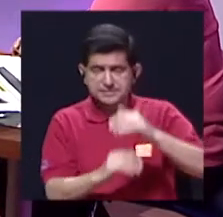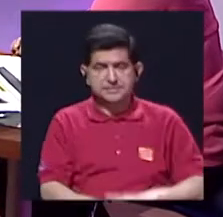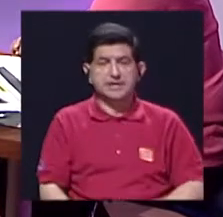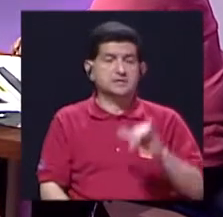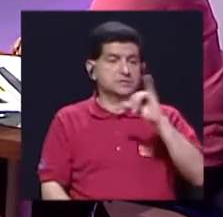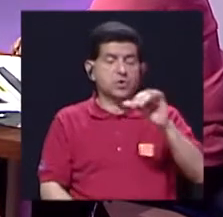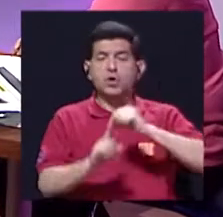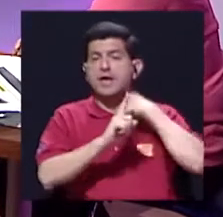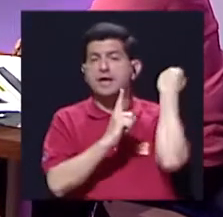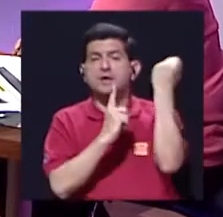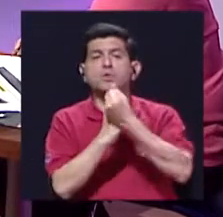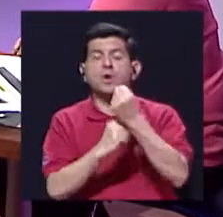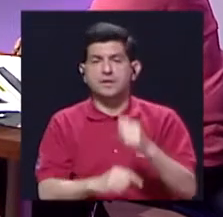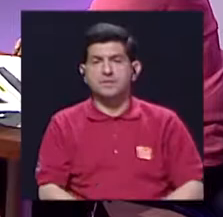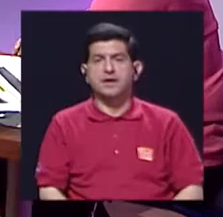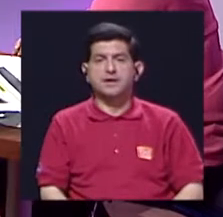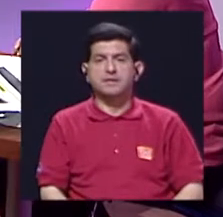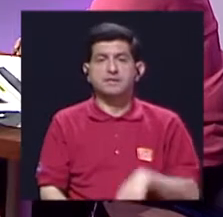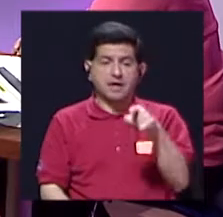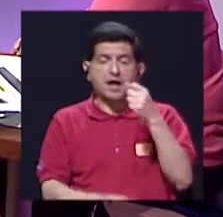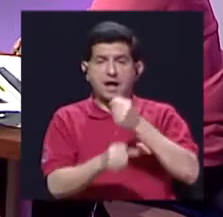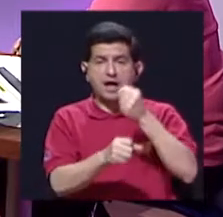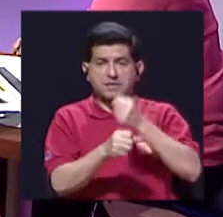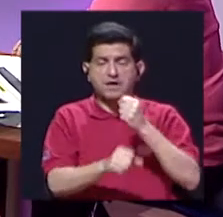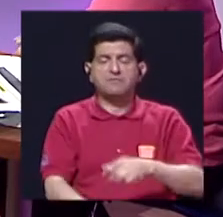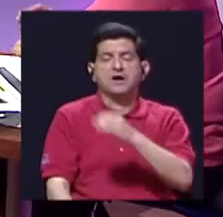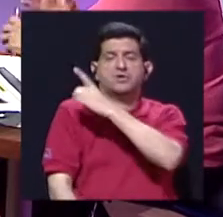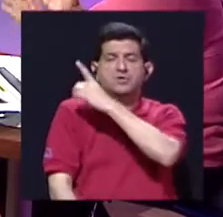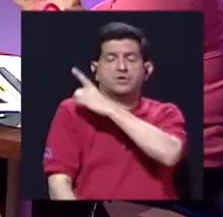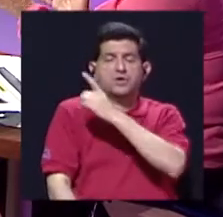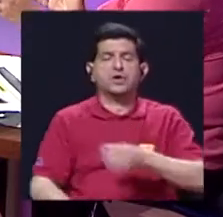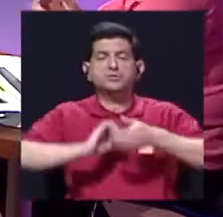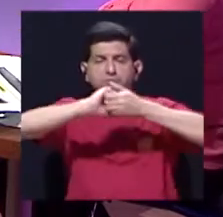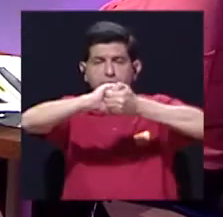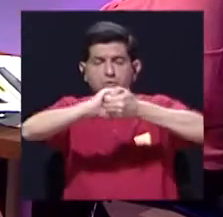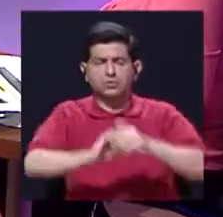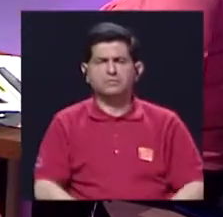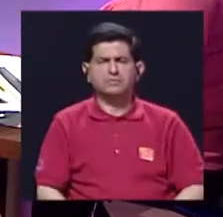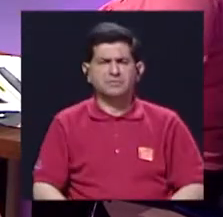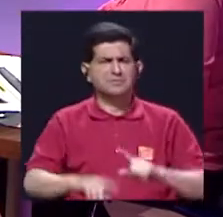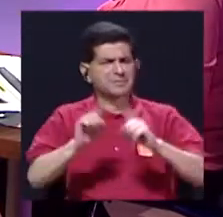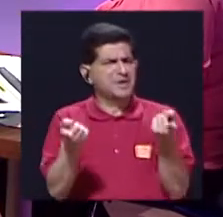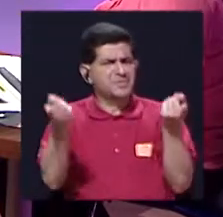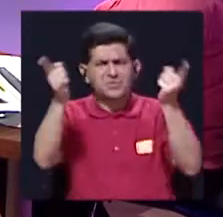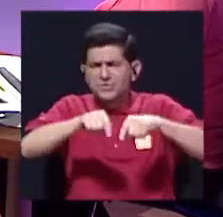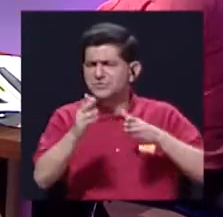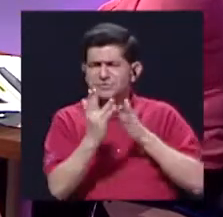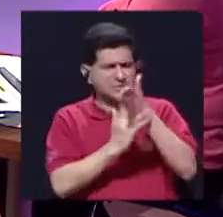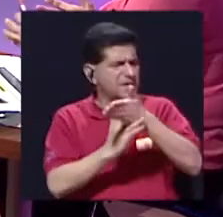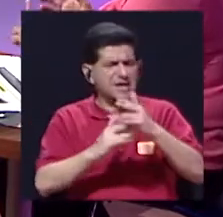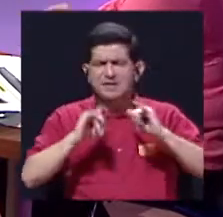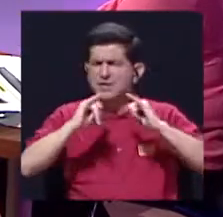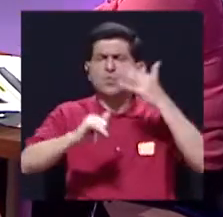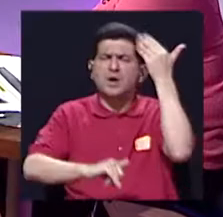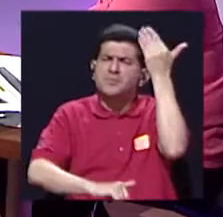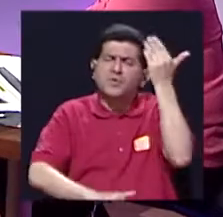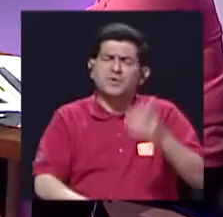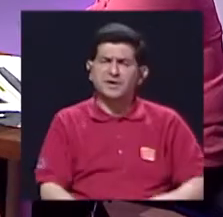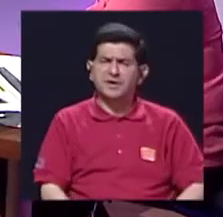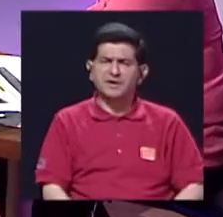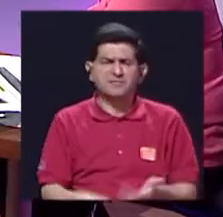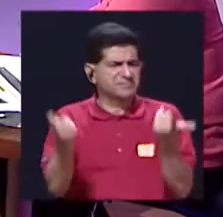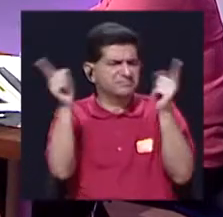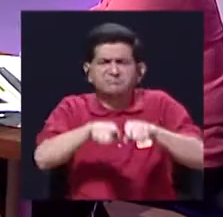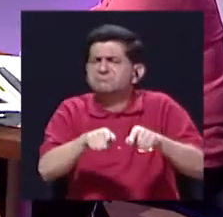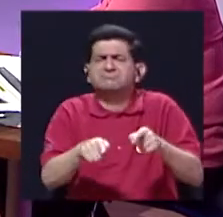en igualdad de condiciones a los puestos de dirección de las cooperativas. ¿Y por qué no se da ese acceso igualitario? ¿Qué pasa?